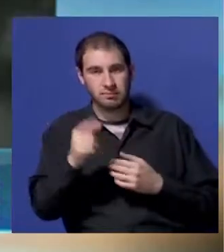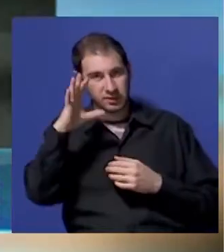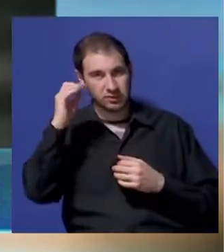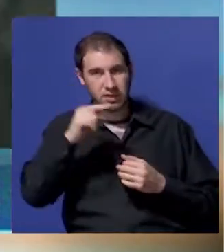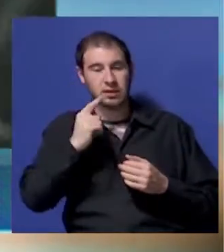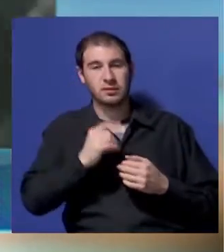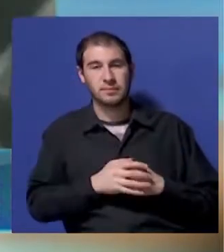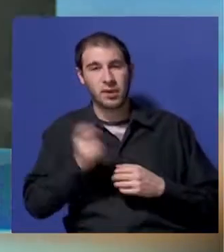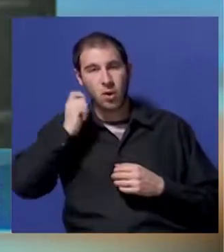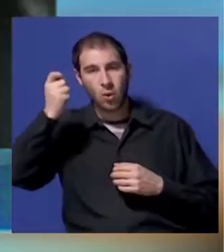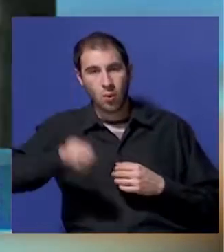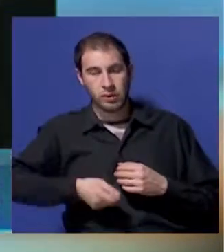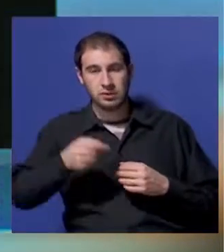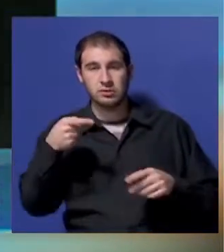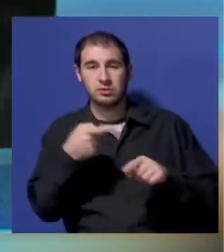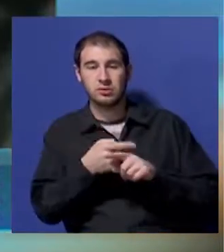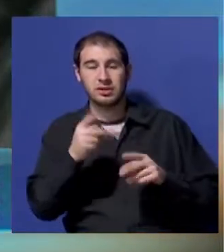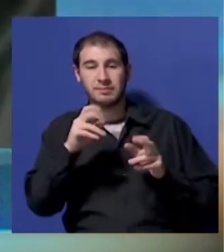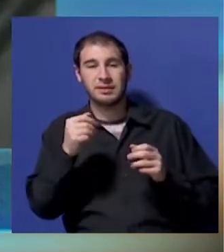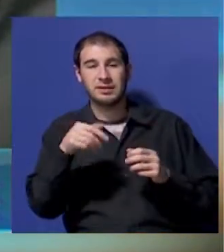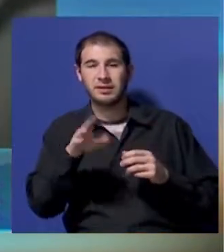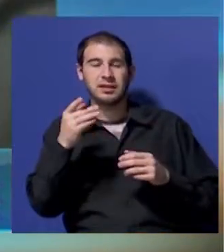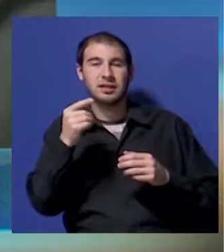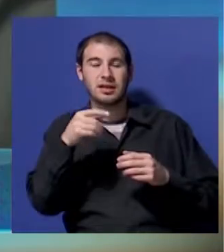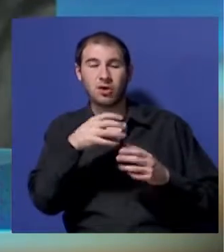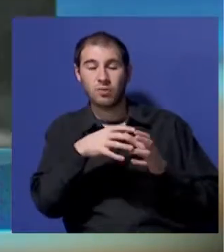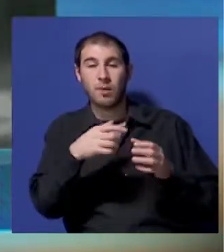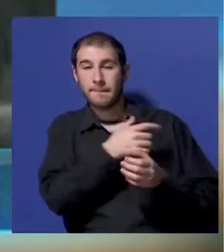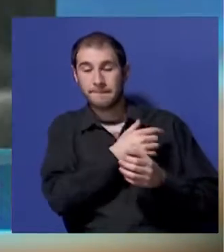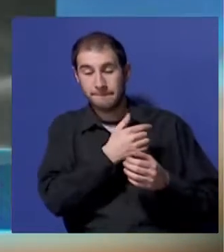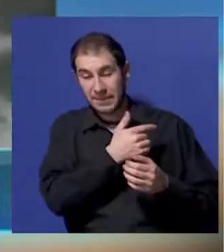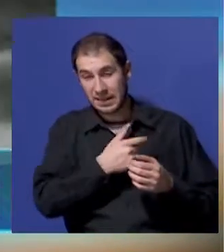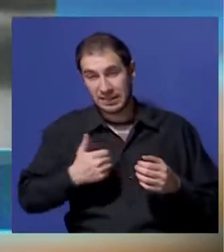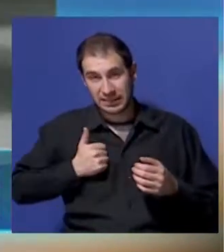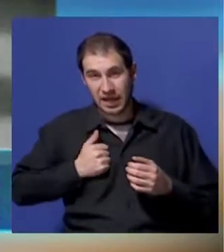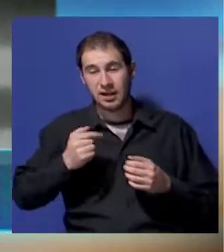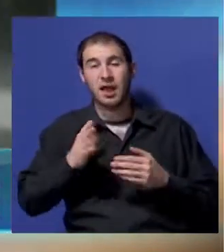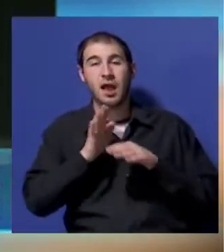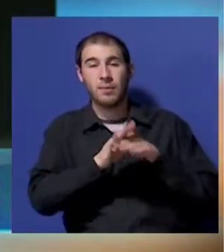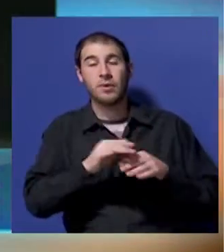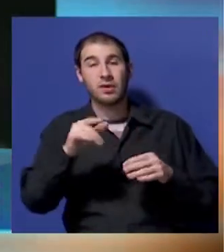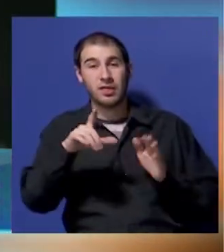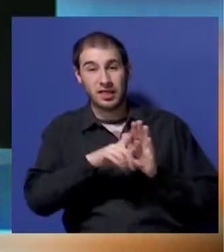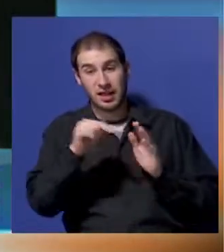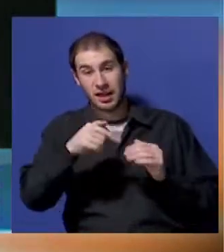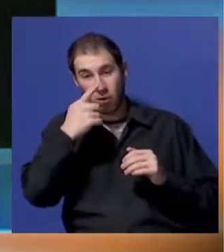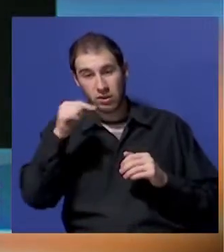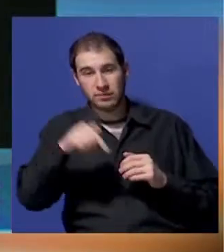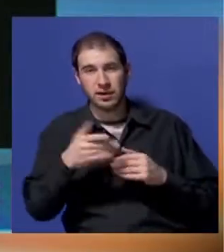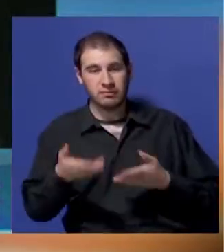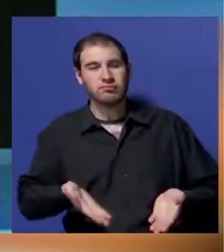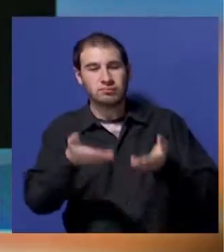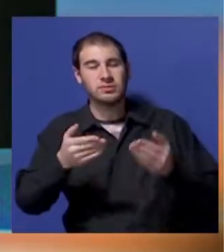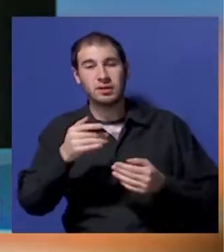está juzgando a la parte civil de la última dictadura, o sea, el apoyo jurídico que tuvo la dictadura para poder llevar